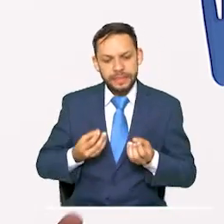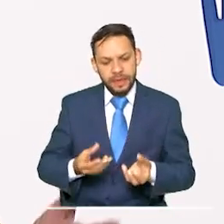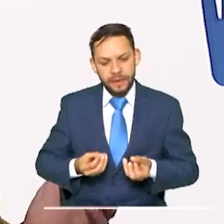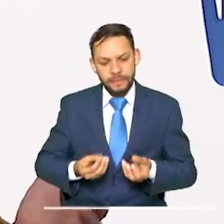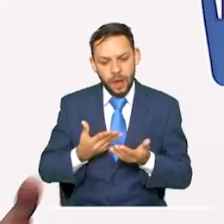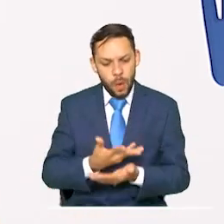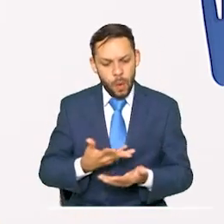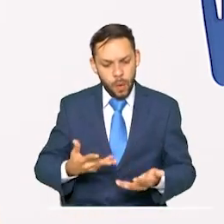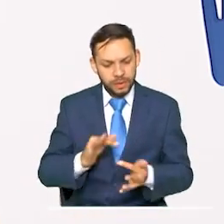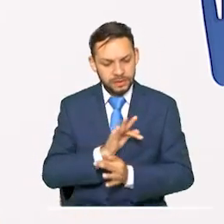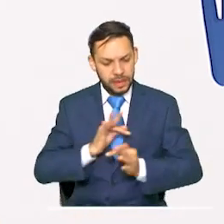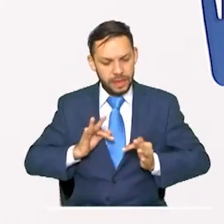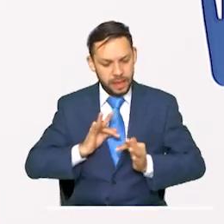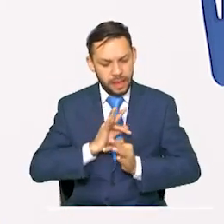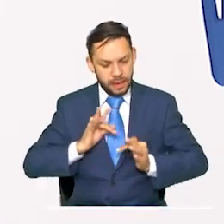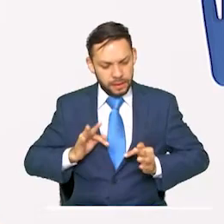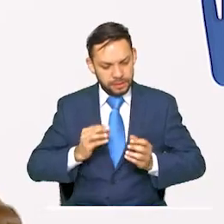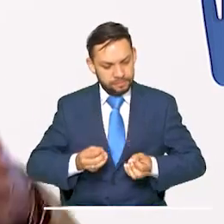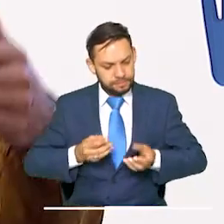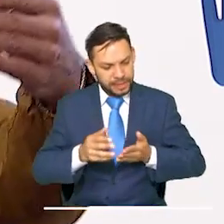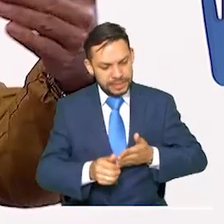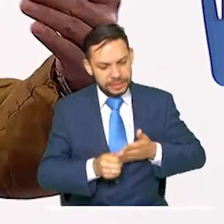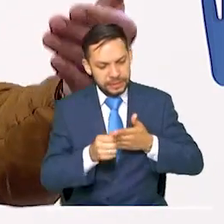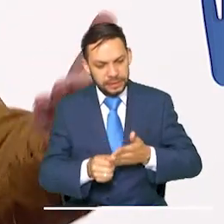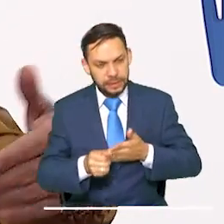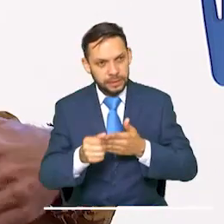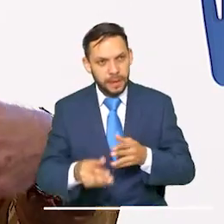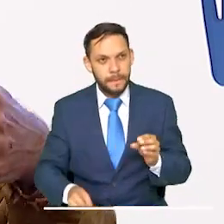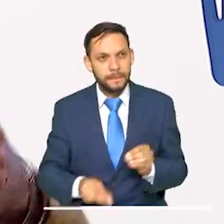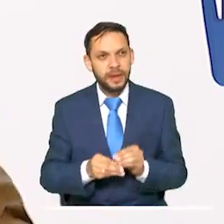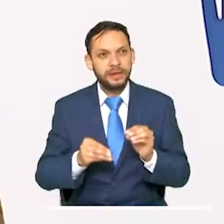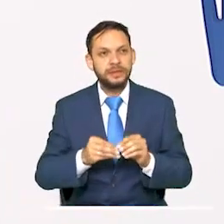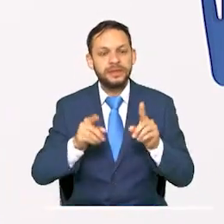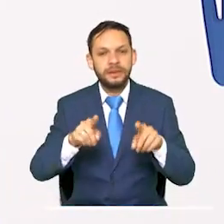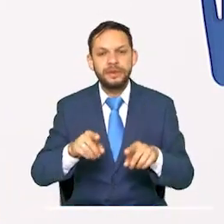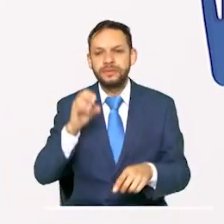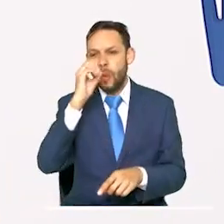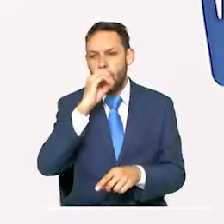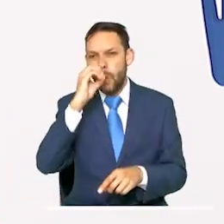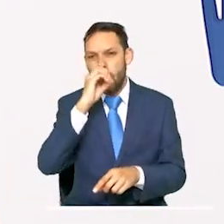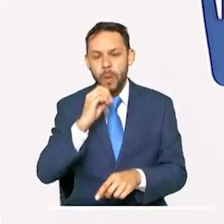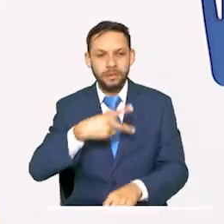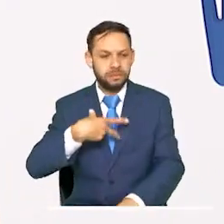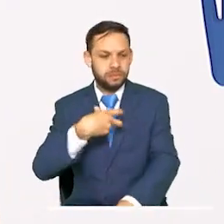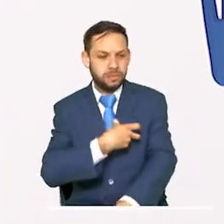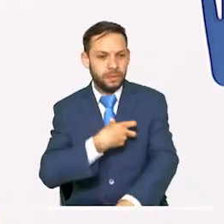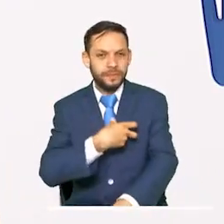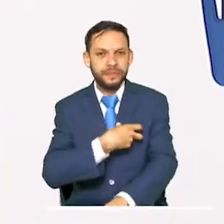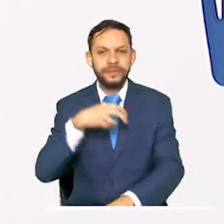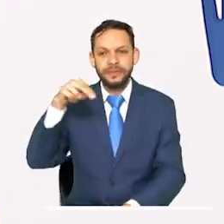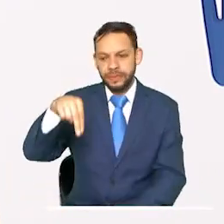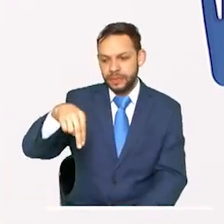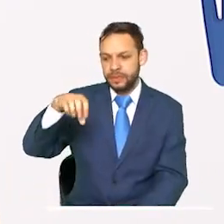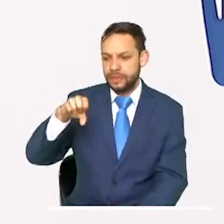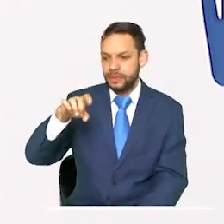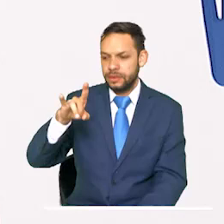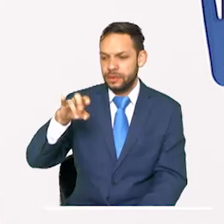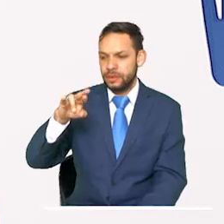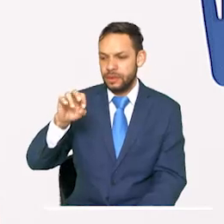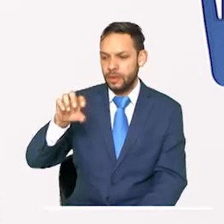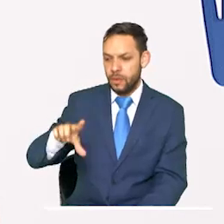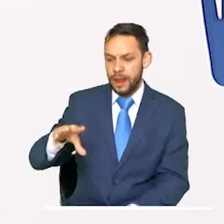bueno, tantas terapias. Luego aparece la ozonoterapia, la terapia neural es llamada acupuntura